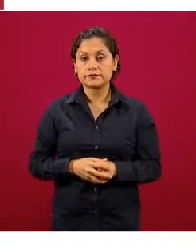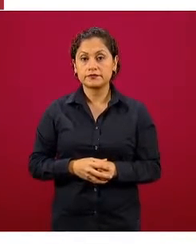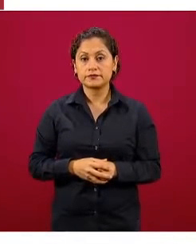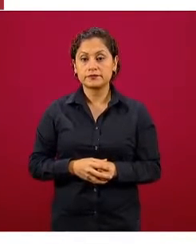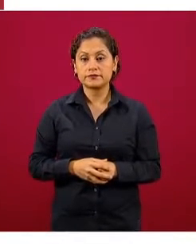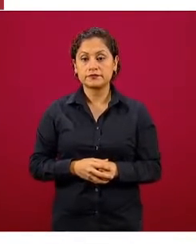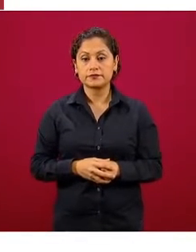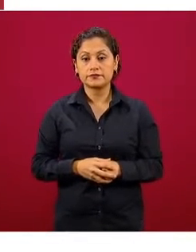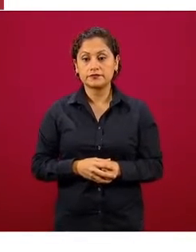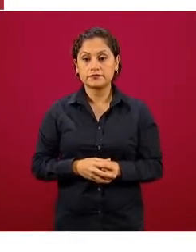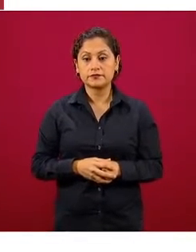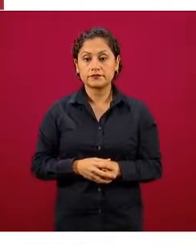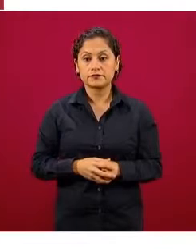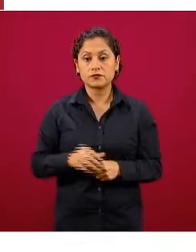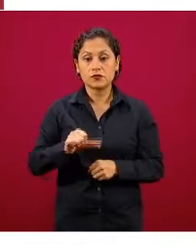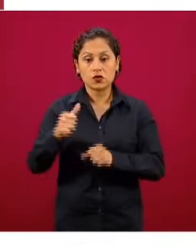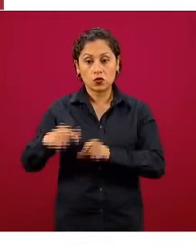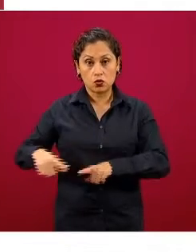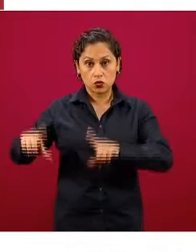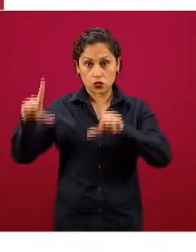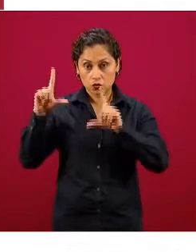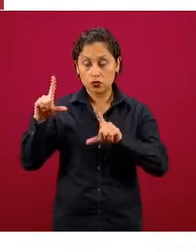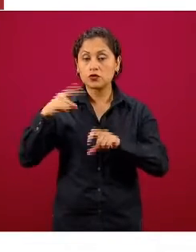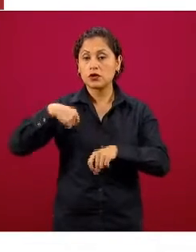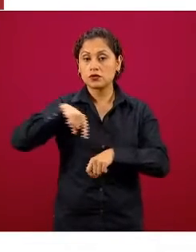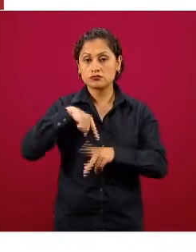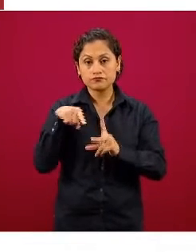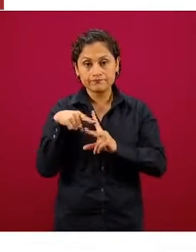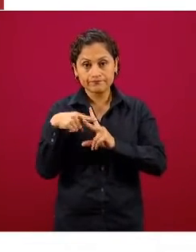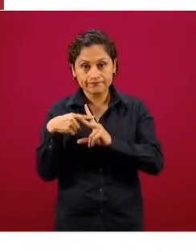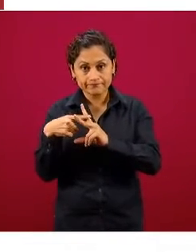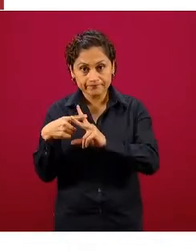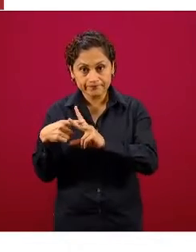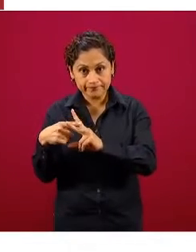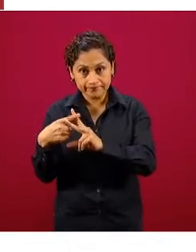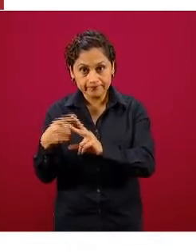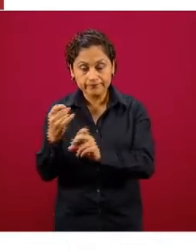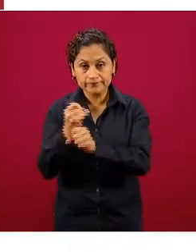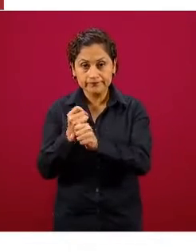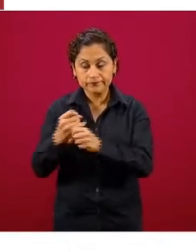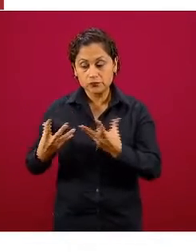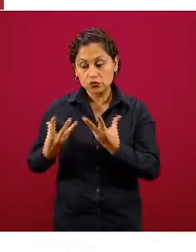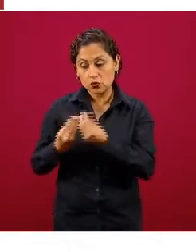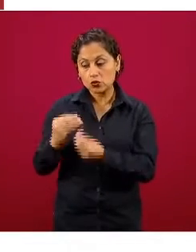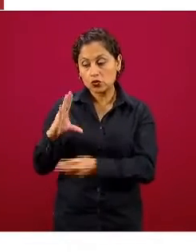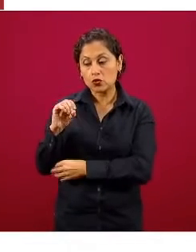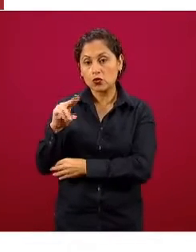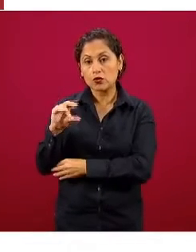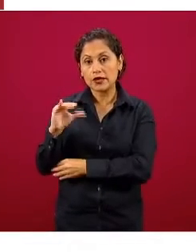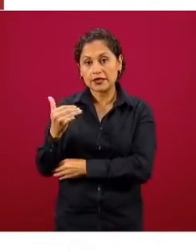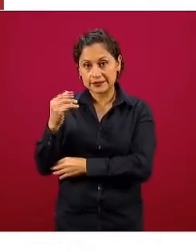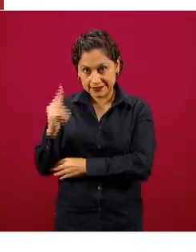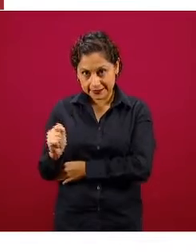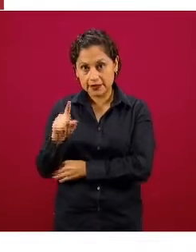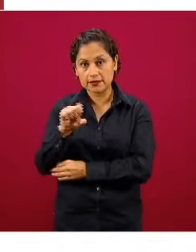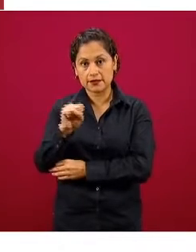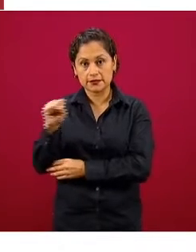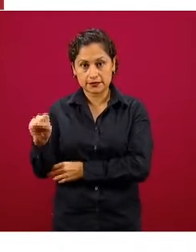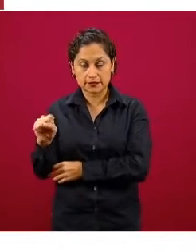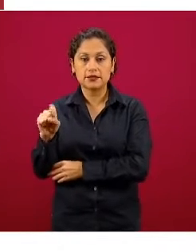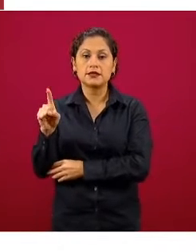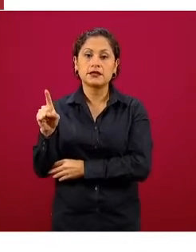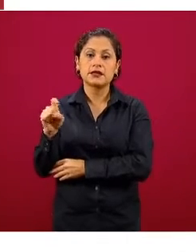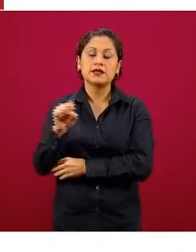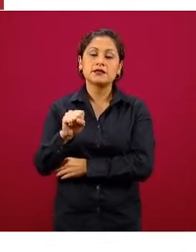La siguiente. Con un modelo epidemiológico que hemos estado trabajando con el CONACYT y con la Secretaría de Salud.